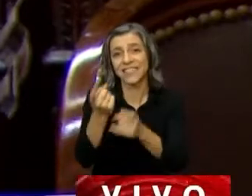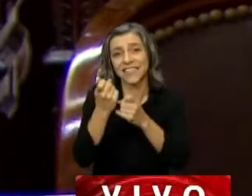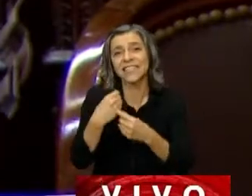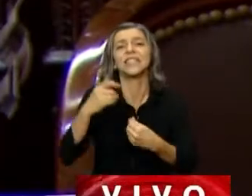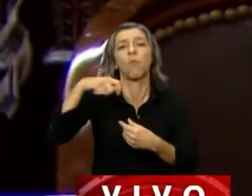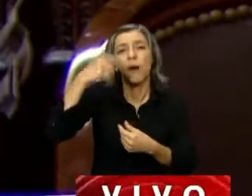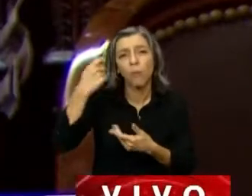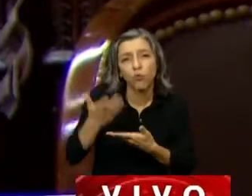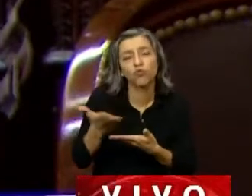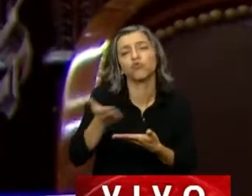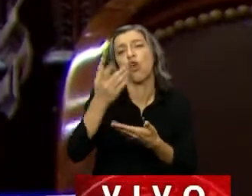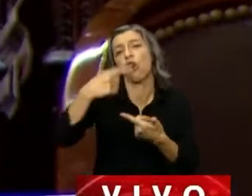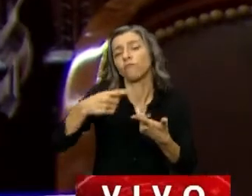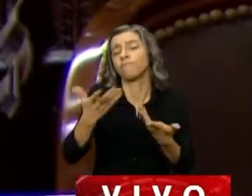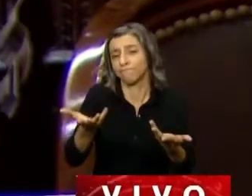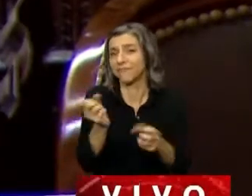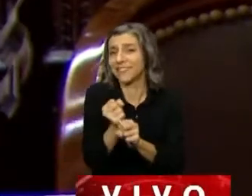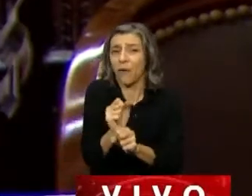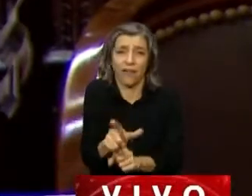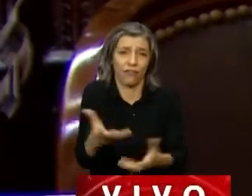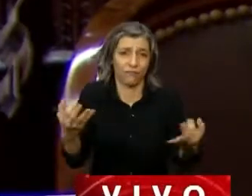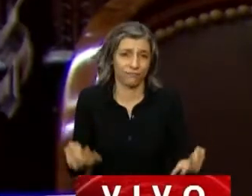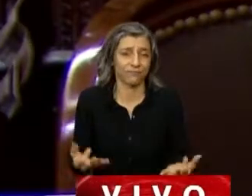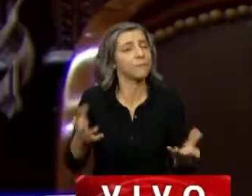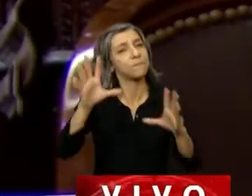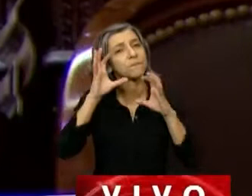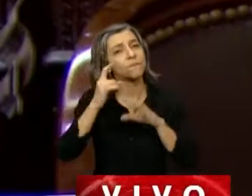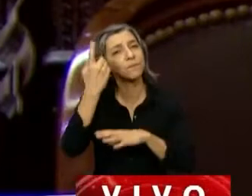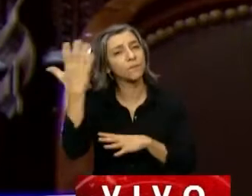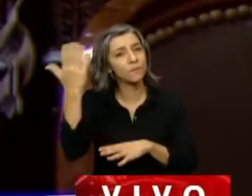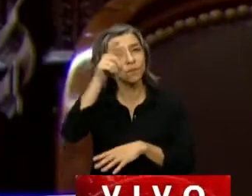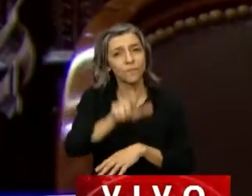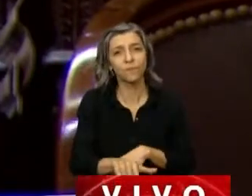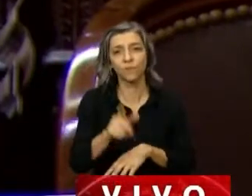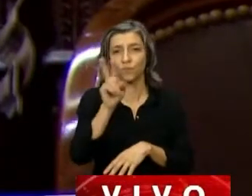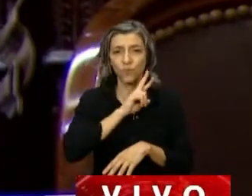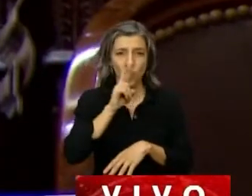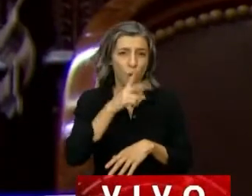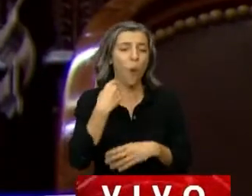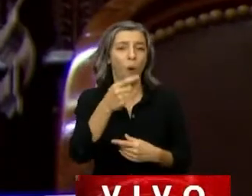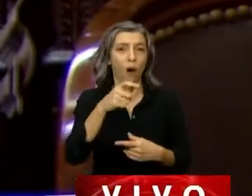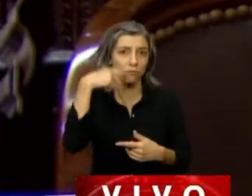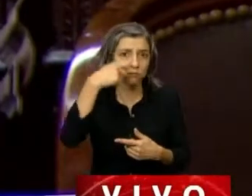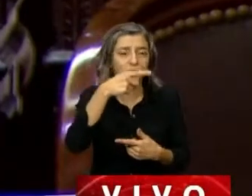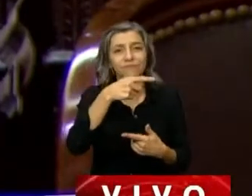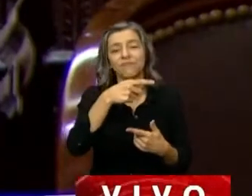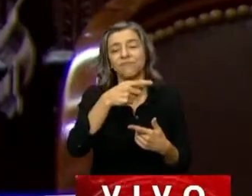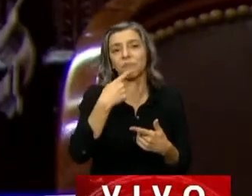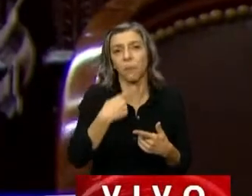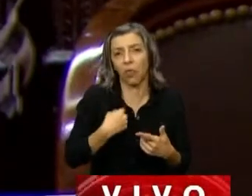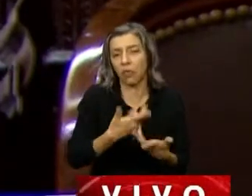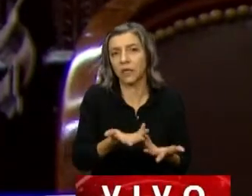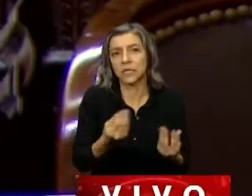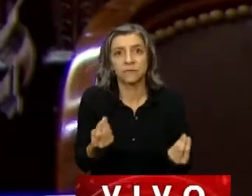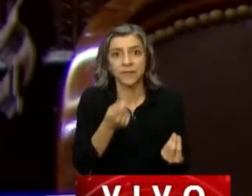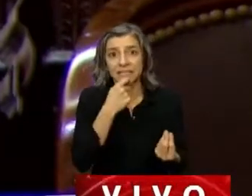trabajo. Es más, recuerdo que en una de las visitas una documentalista me decía, bueno, en principio que ya sin tener